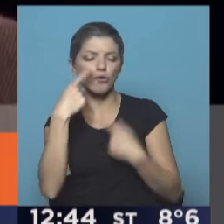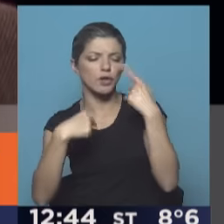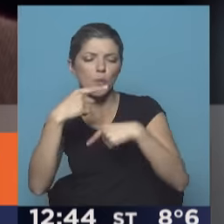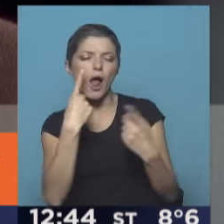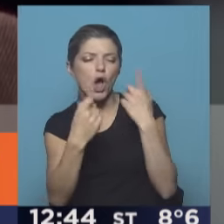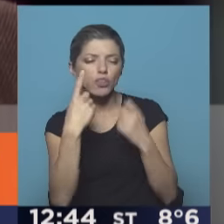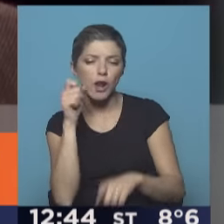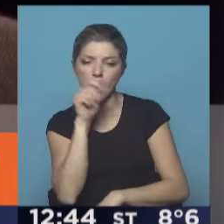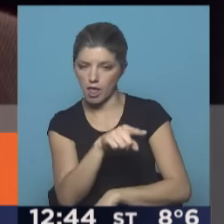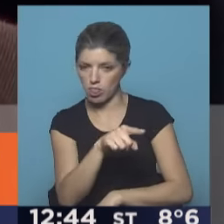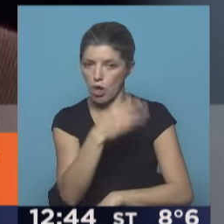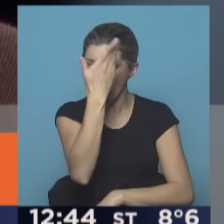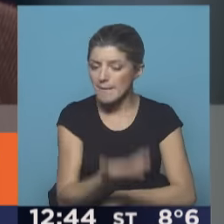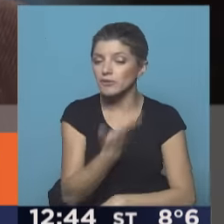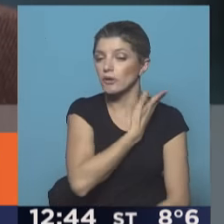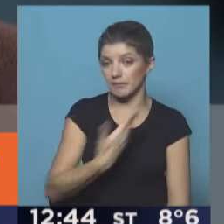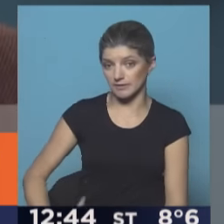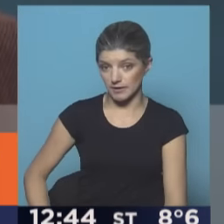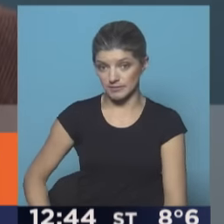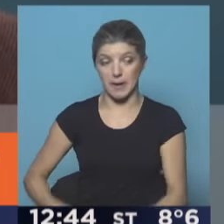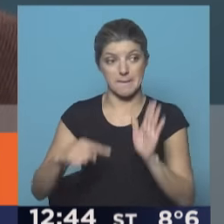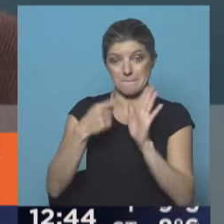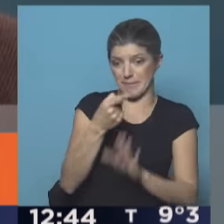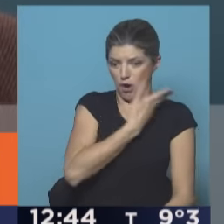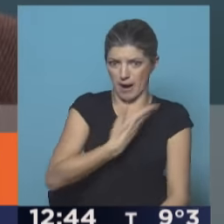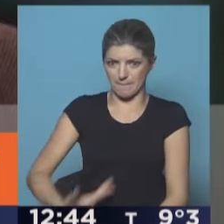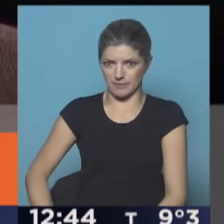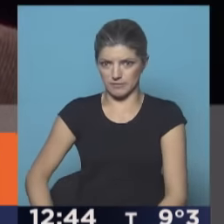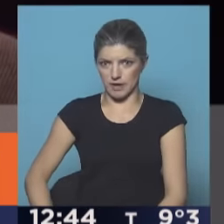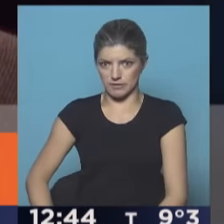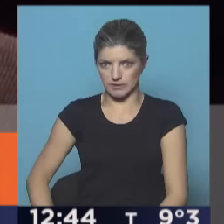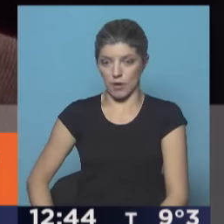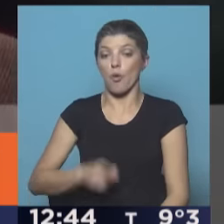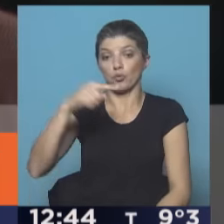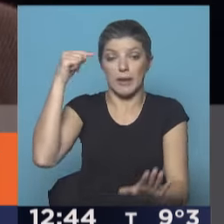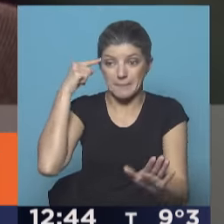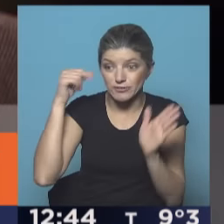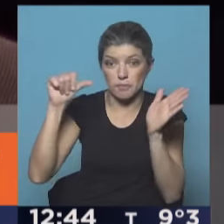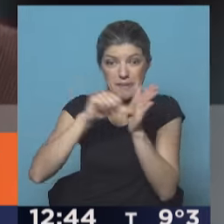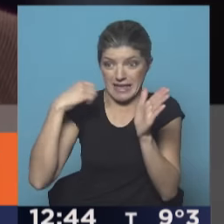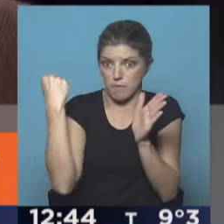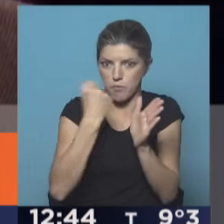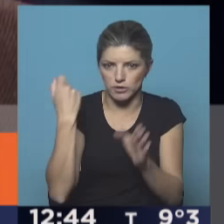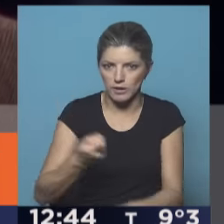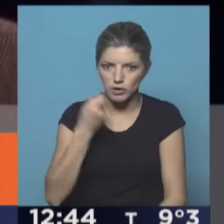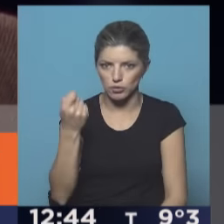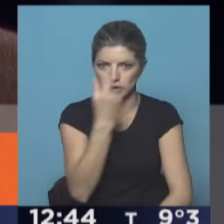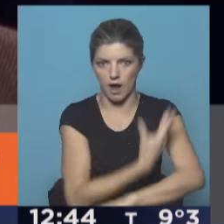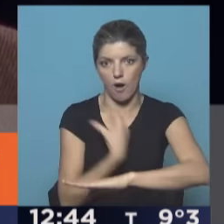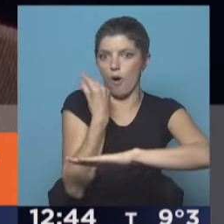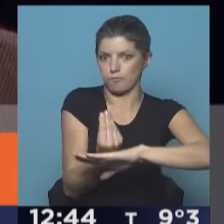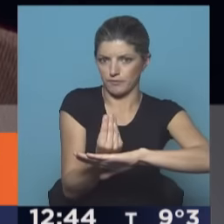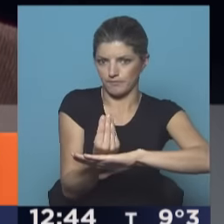evidentemente erdogan por lo que es erdogan y por lo que es ser el presidente de un país tan importante como Turquía en el medio oriente Nunca lo